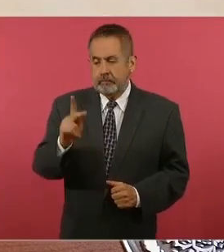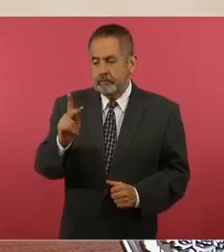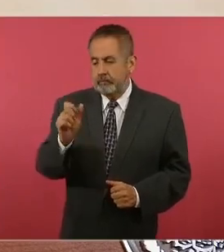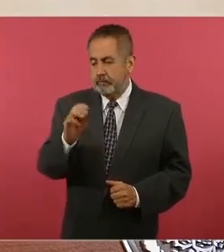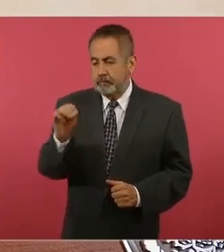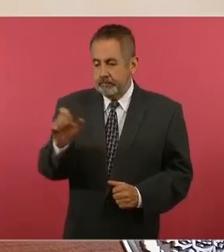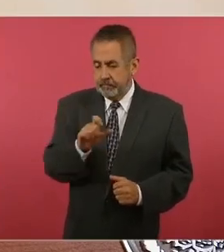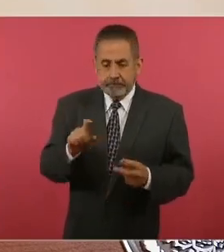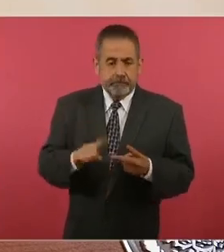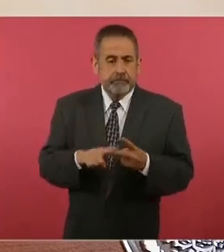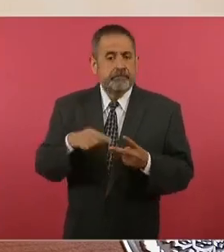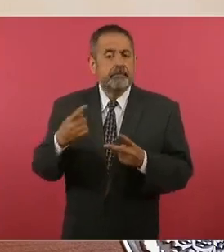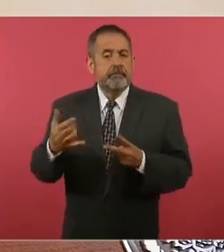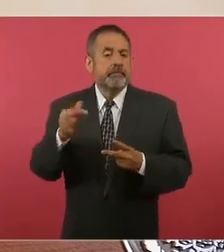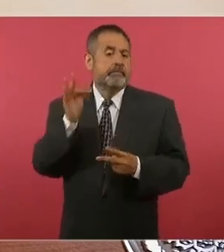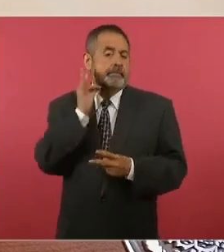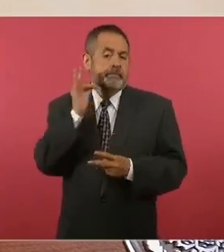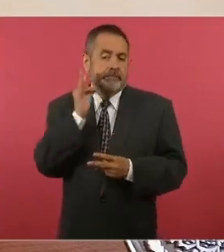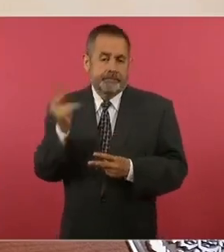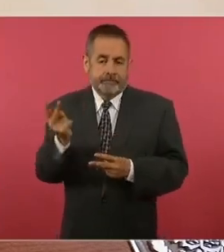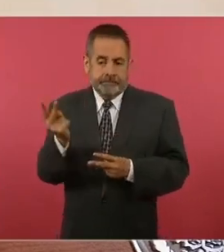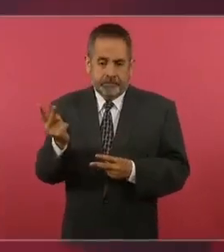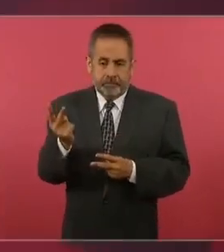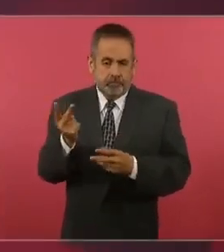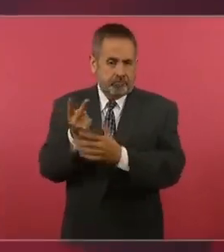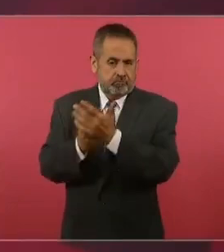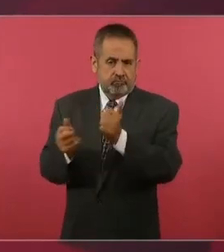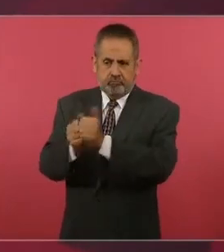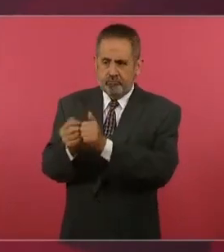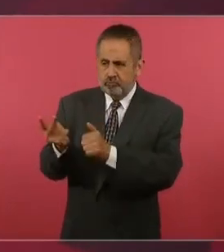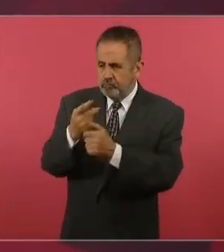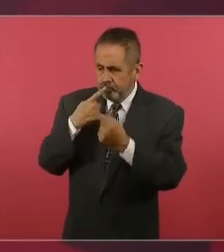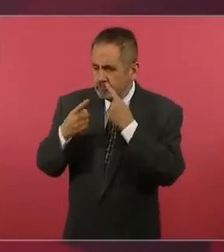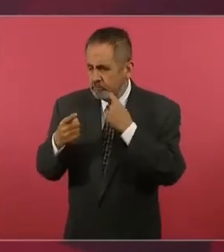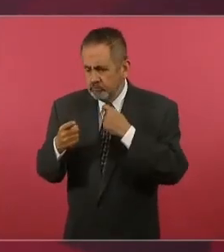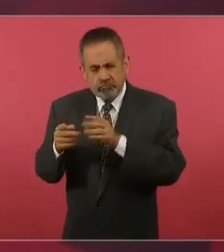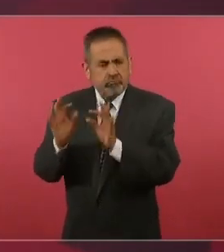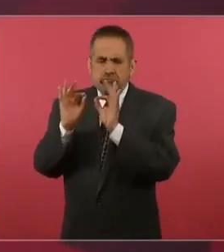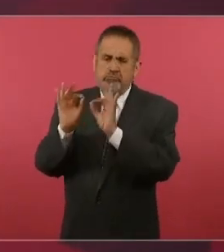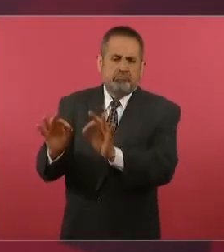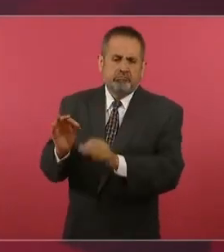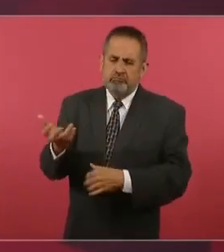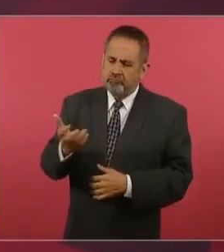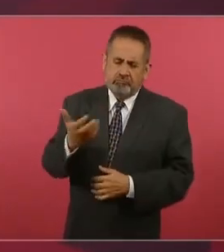y la Fiscalía están actuando bien